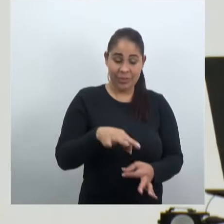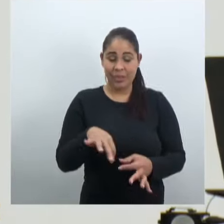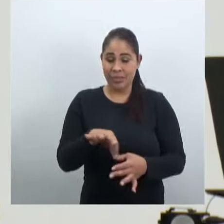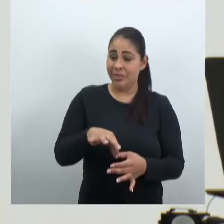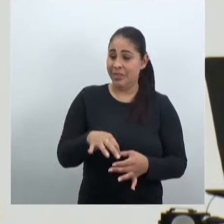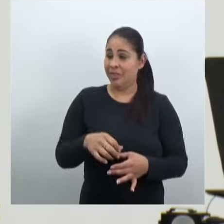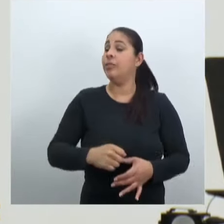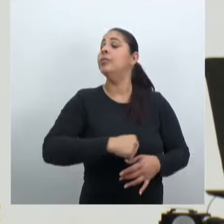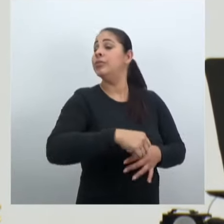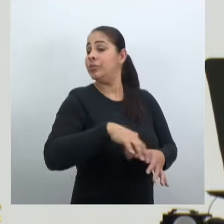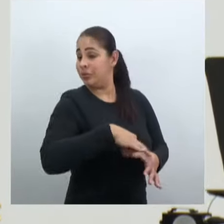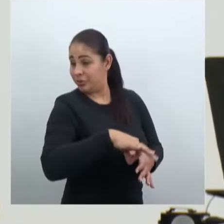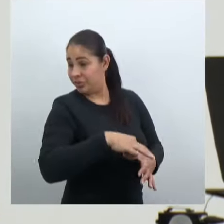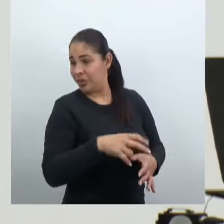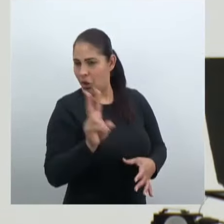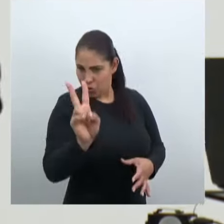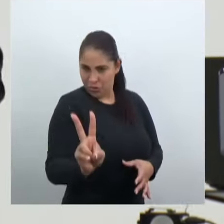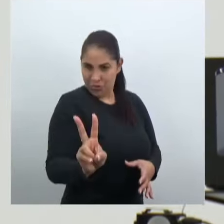Café, café, que sean dos.